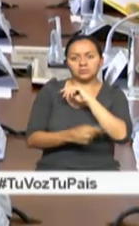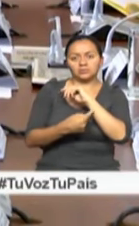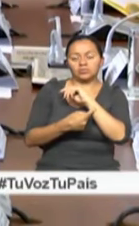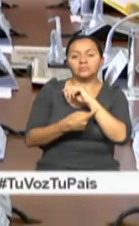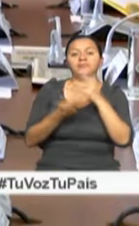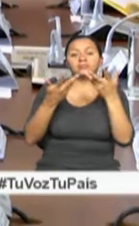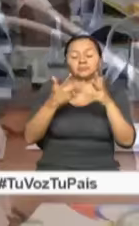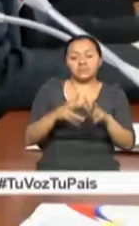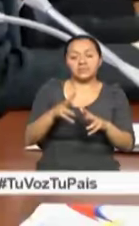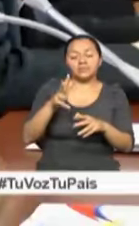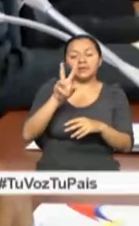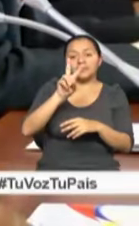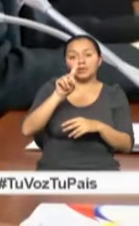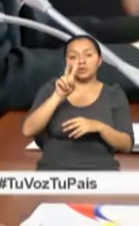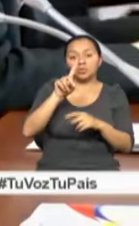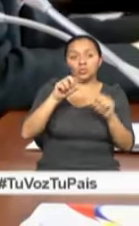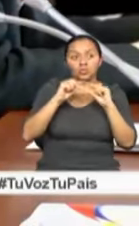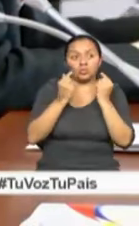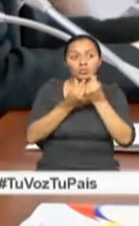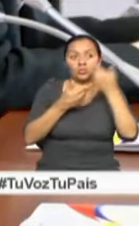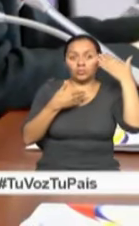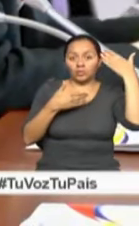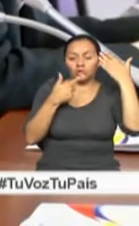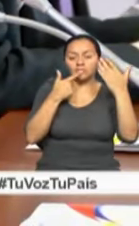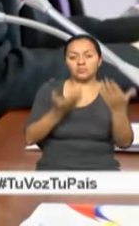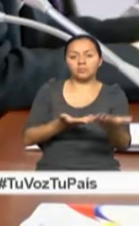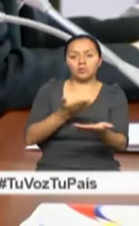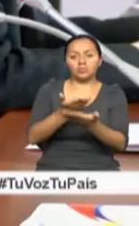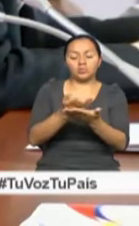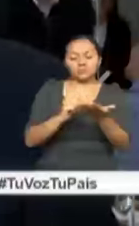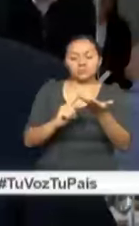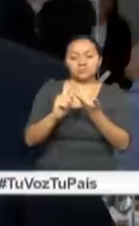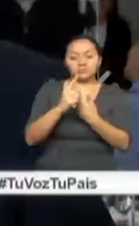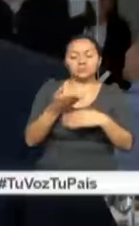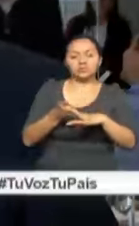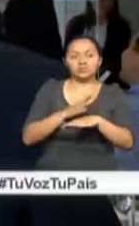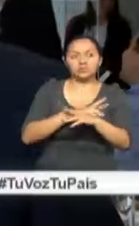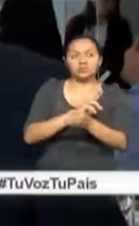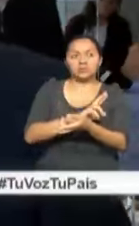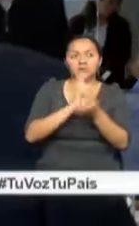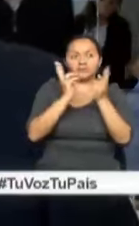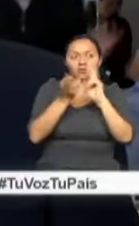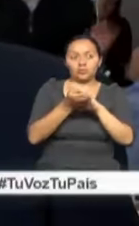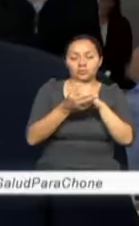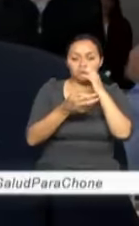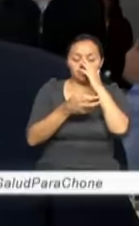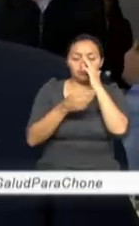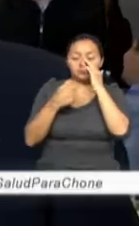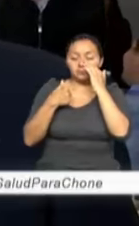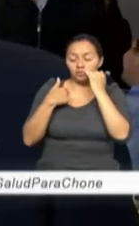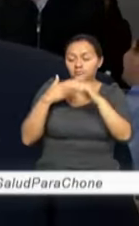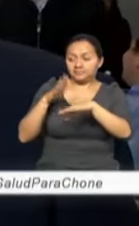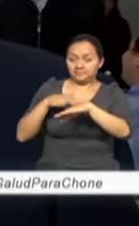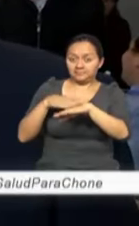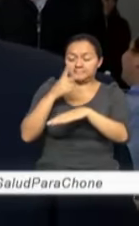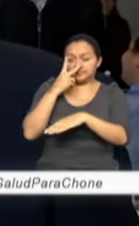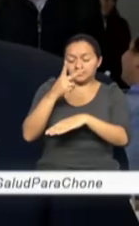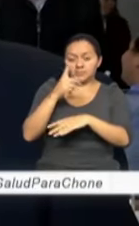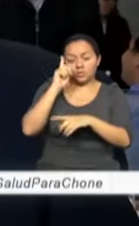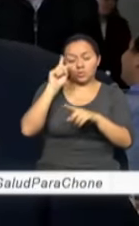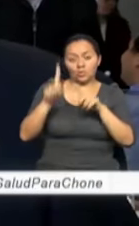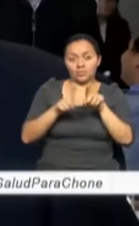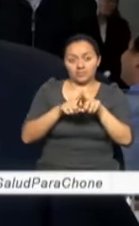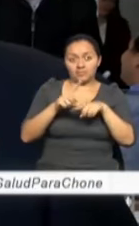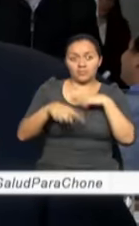Raúl Auquilla, planteó varias observaciones al informe sobre la enmienda. En cuanto a que este tipo de convenios